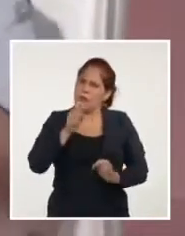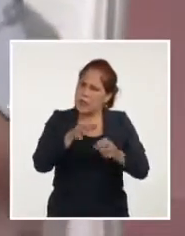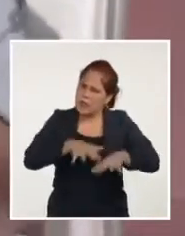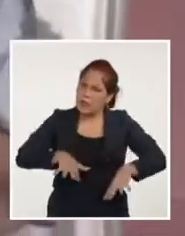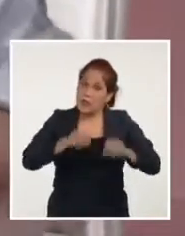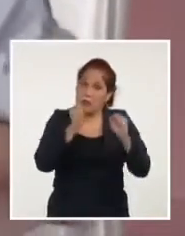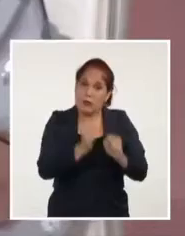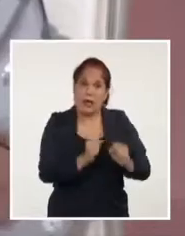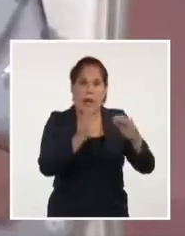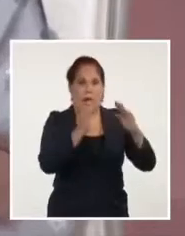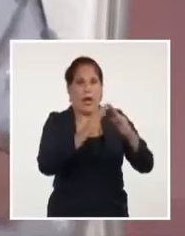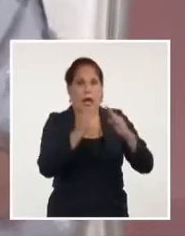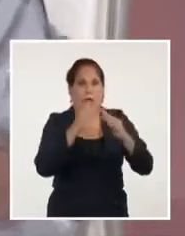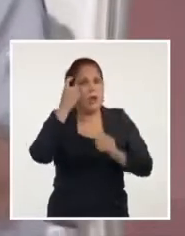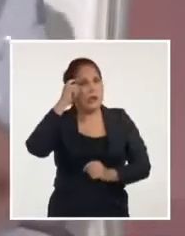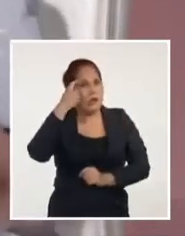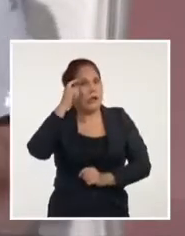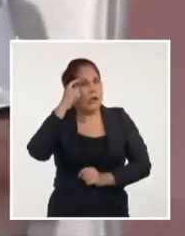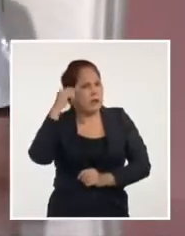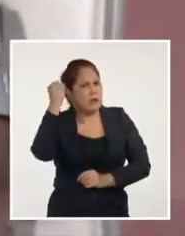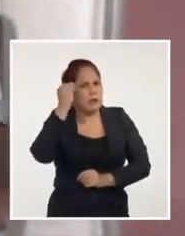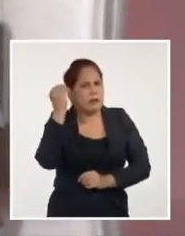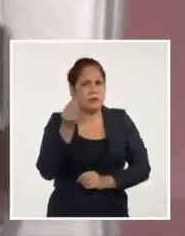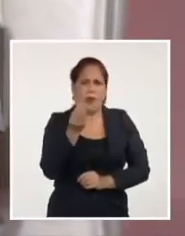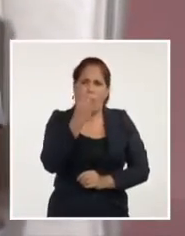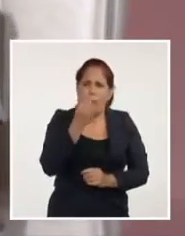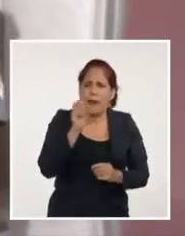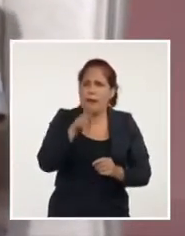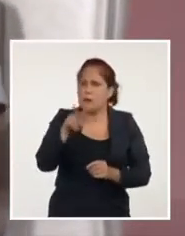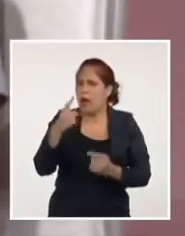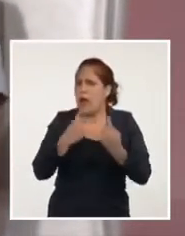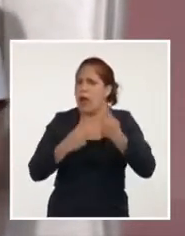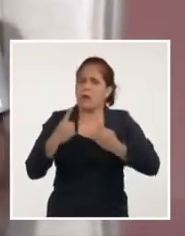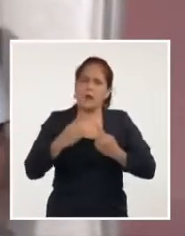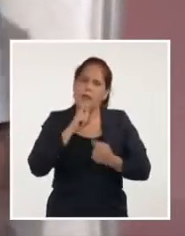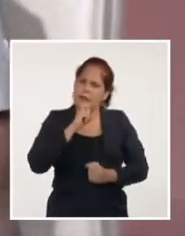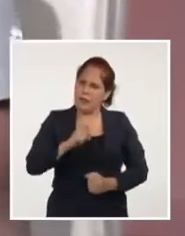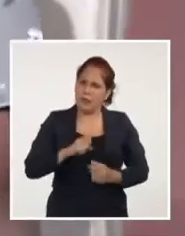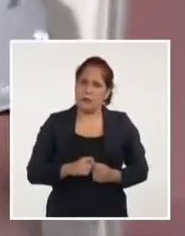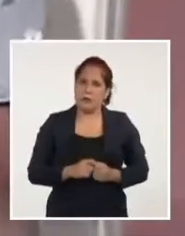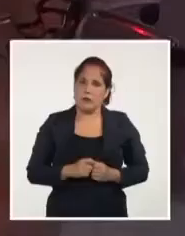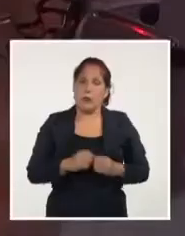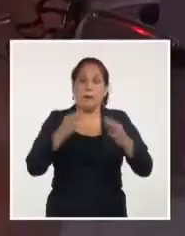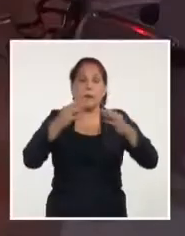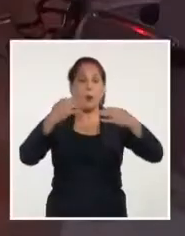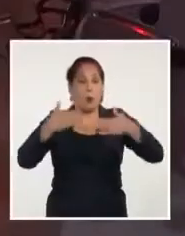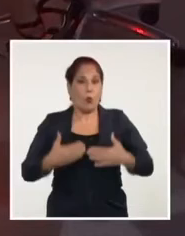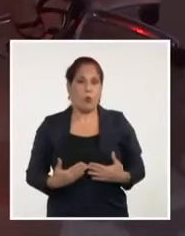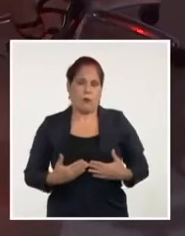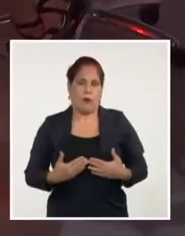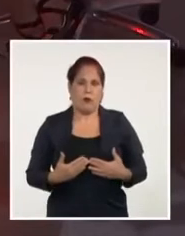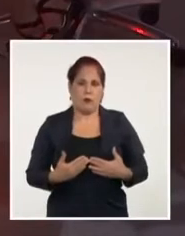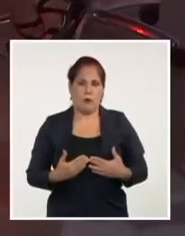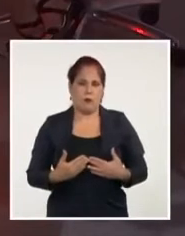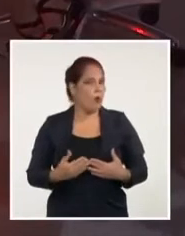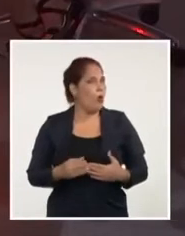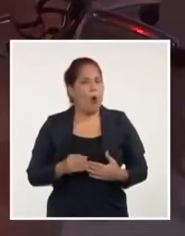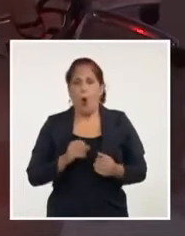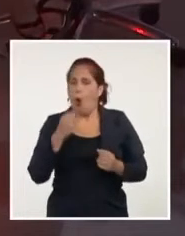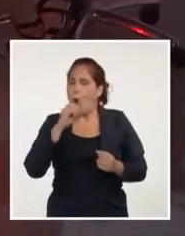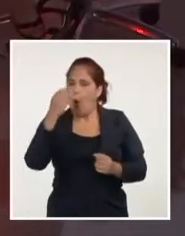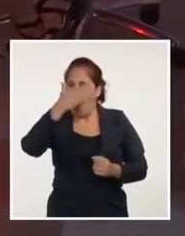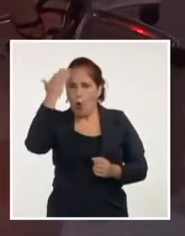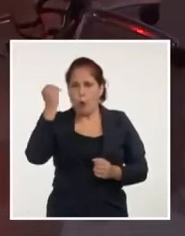de desasosiego que tenemos, pero hay que pensar siempre en el lado humano de las personas, hay que anteponer esos valores.